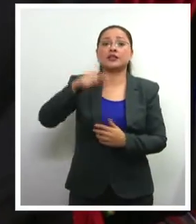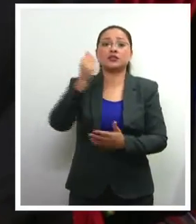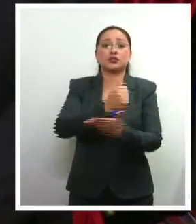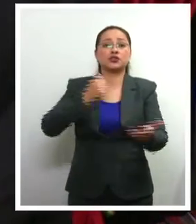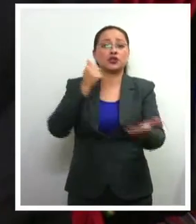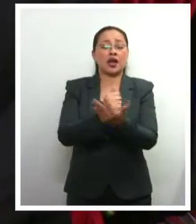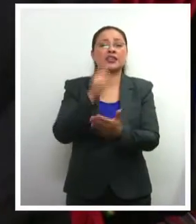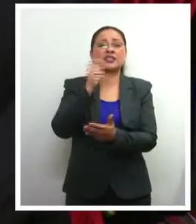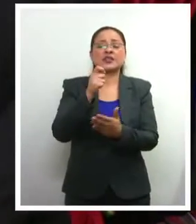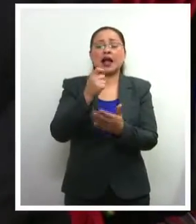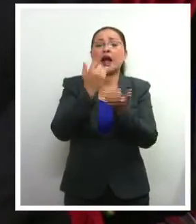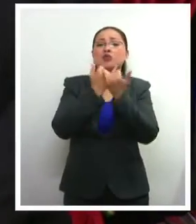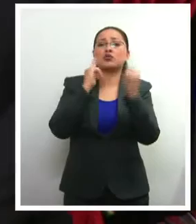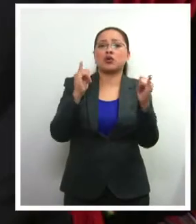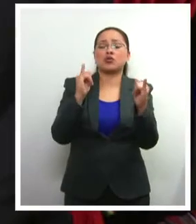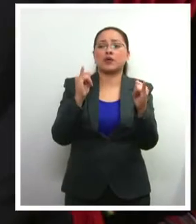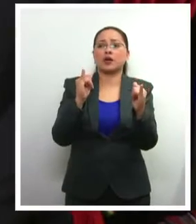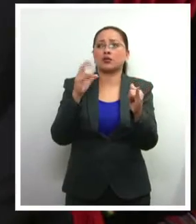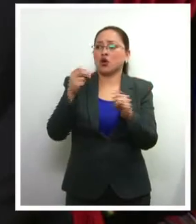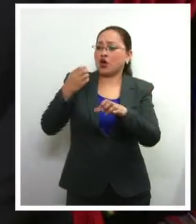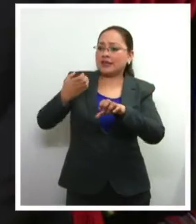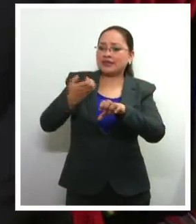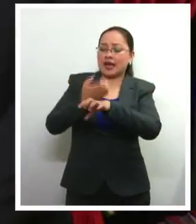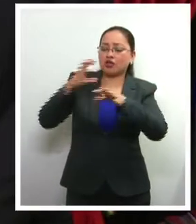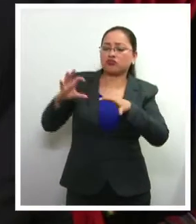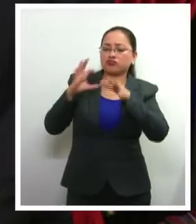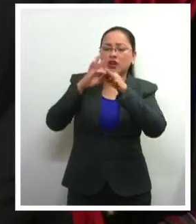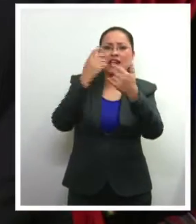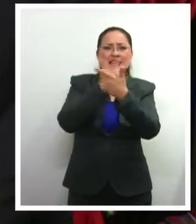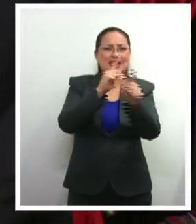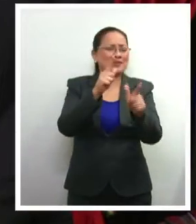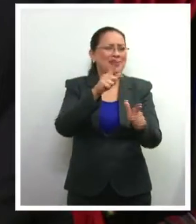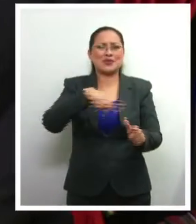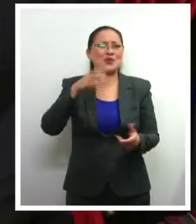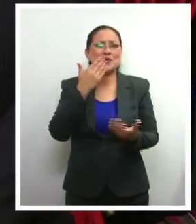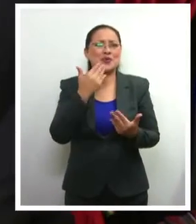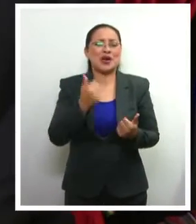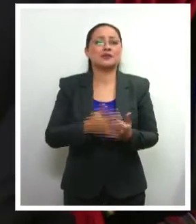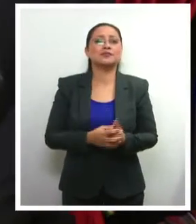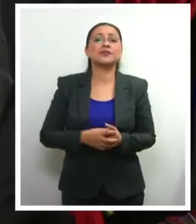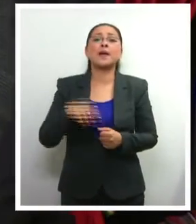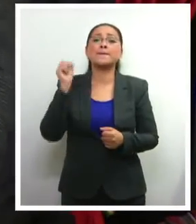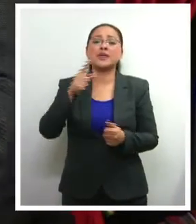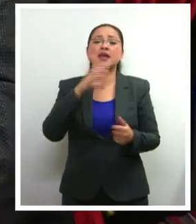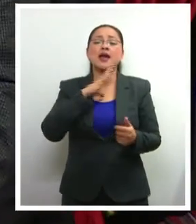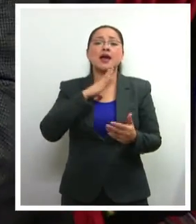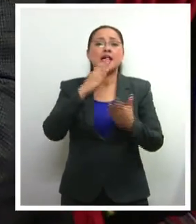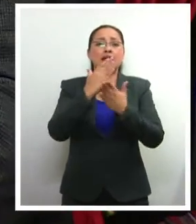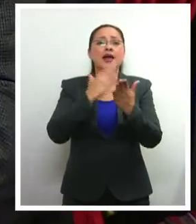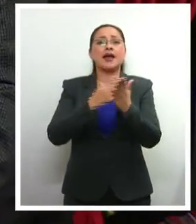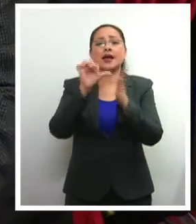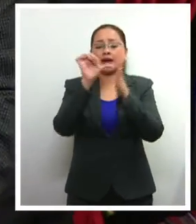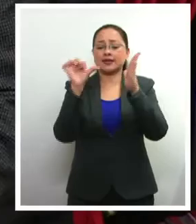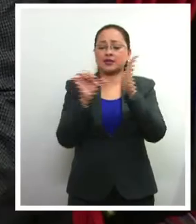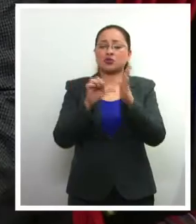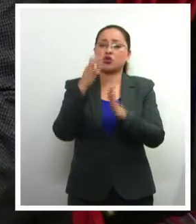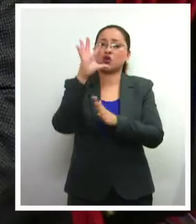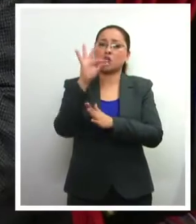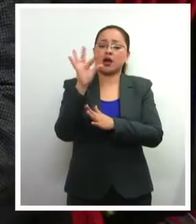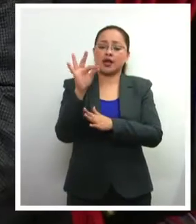entidad autónoma, no como entidad libre y soberana. Lo mismo sucede con el artículo 40,